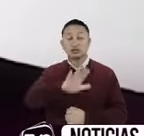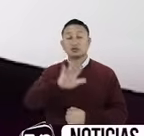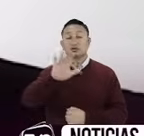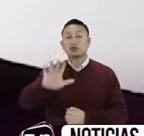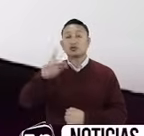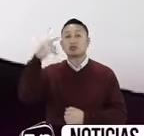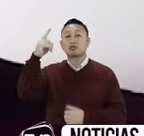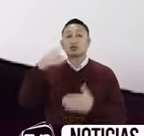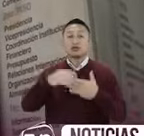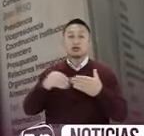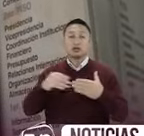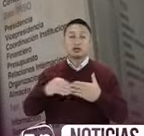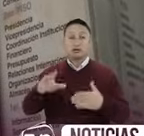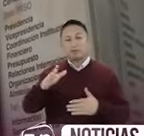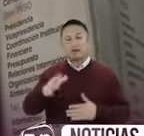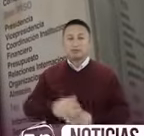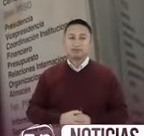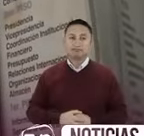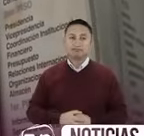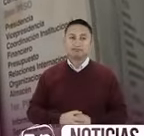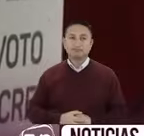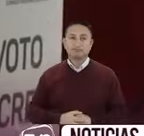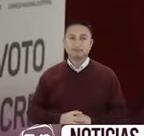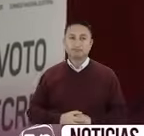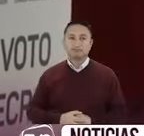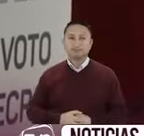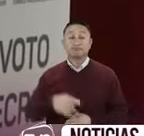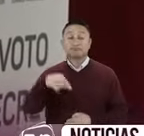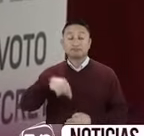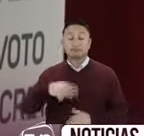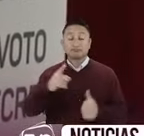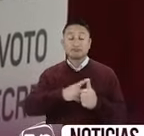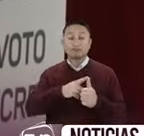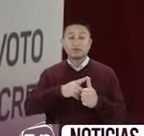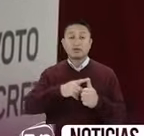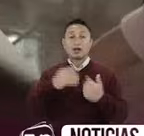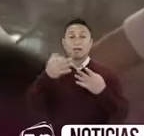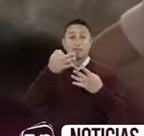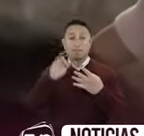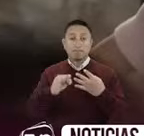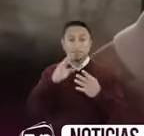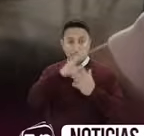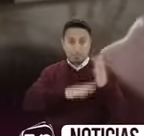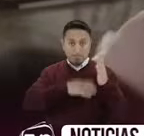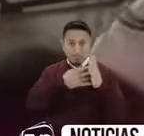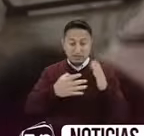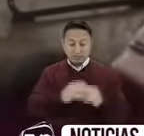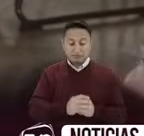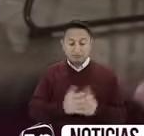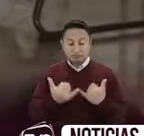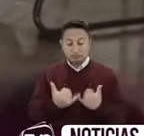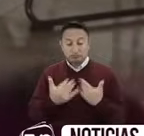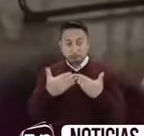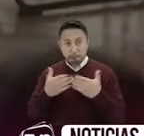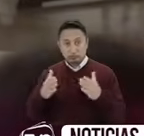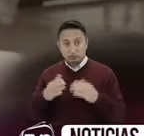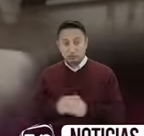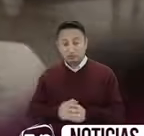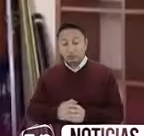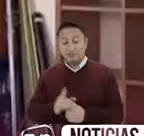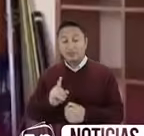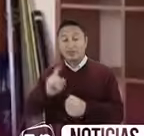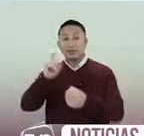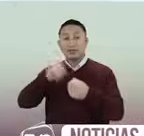dólares. Además de definir el presupuesto y el cronograma, el CNE deberá aperturar el periodo de inscripción